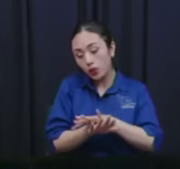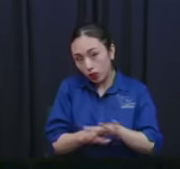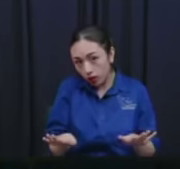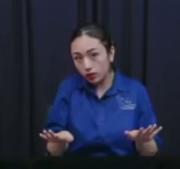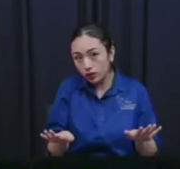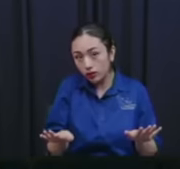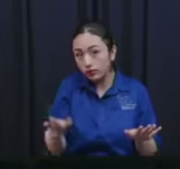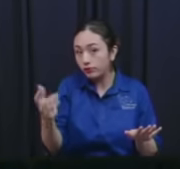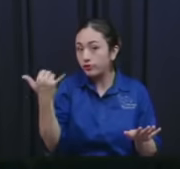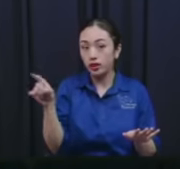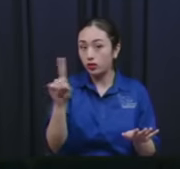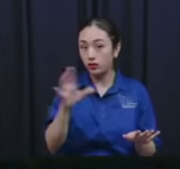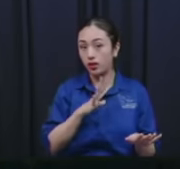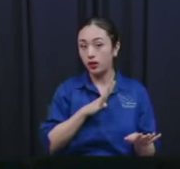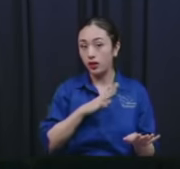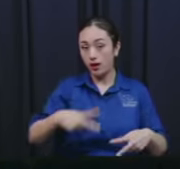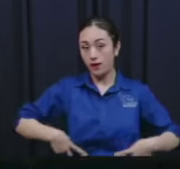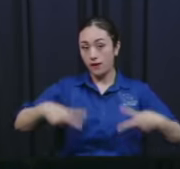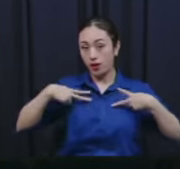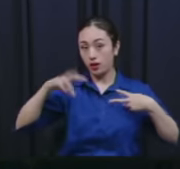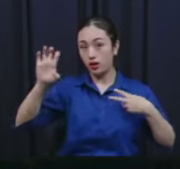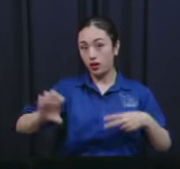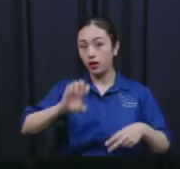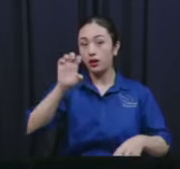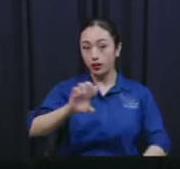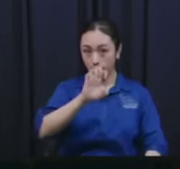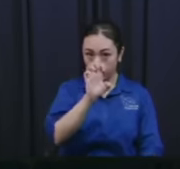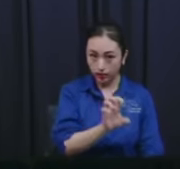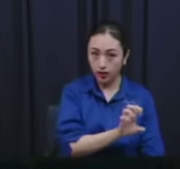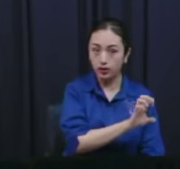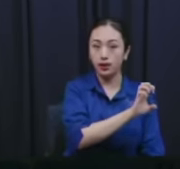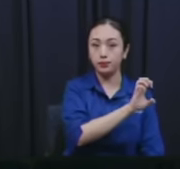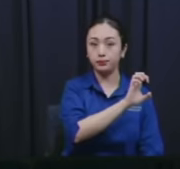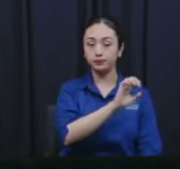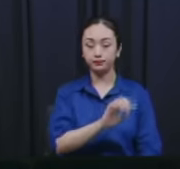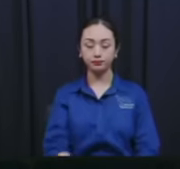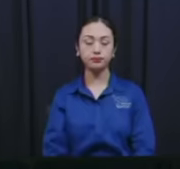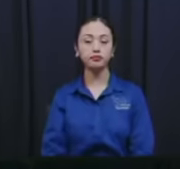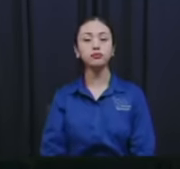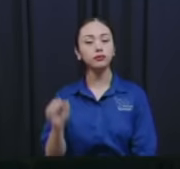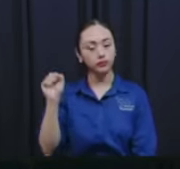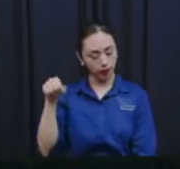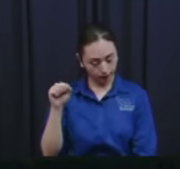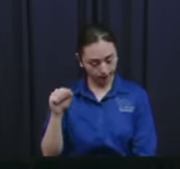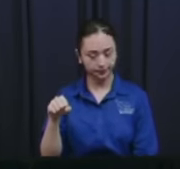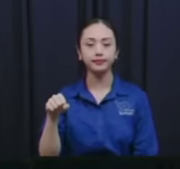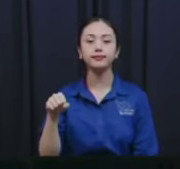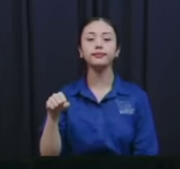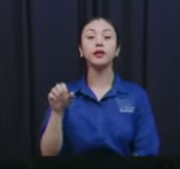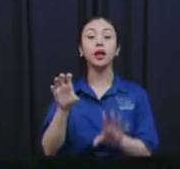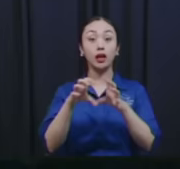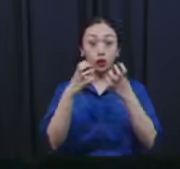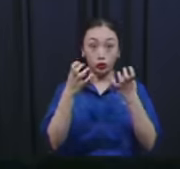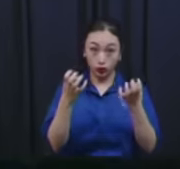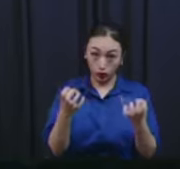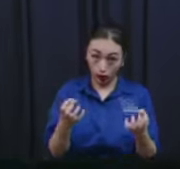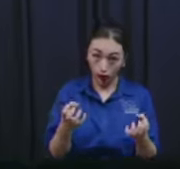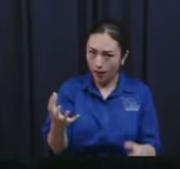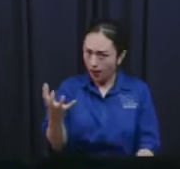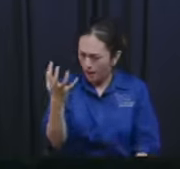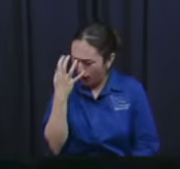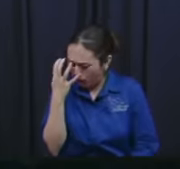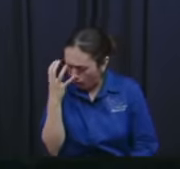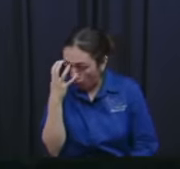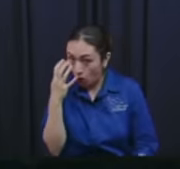un viviente le pusieron sangre de acuerdo con todo lo que usted dice Entonces lo sacaron del huerto y cuando